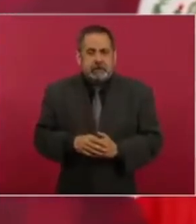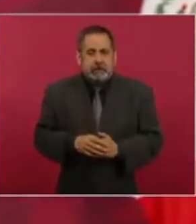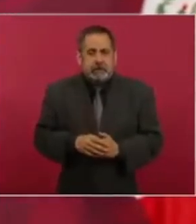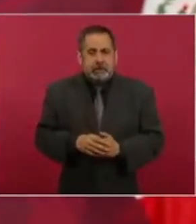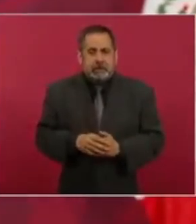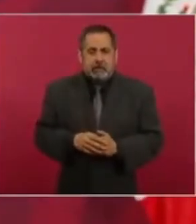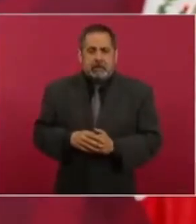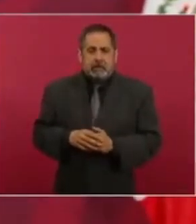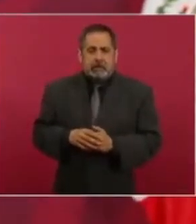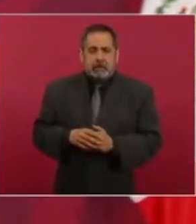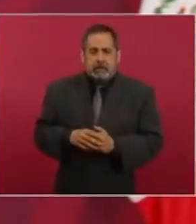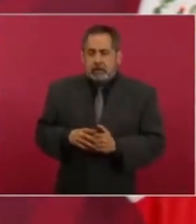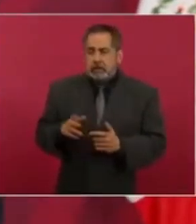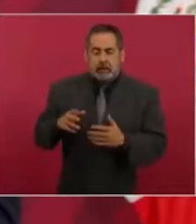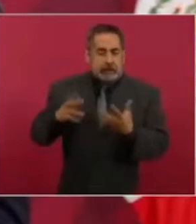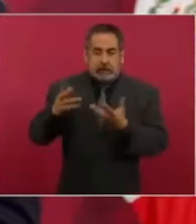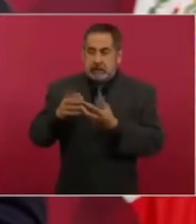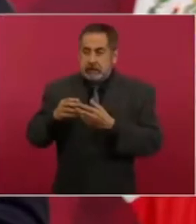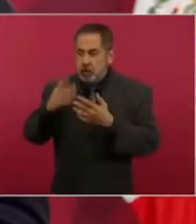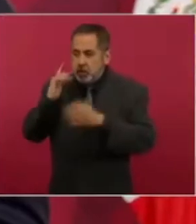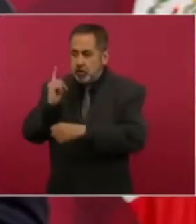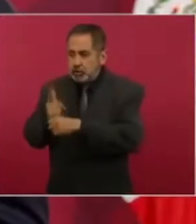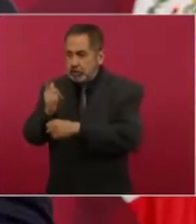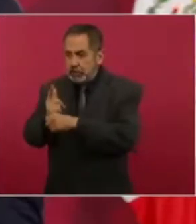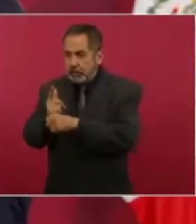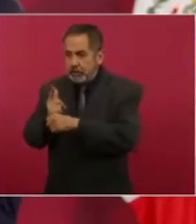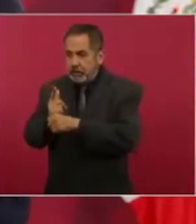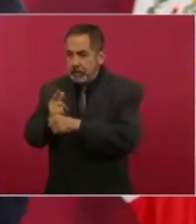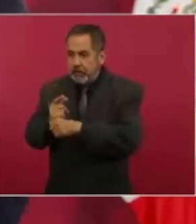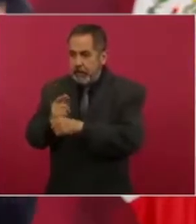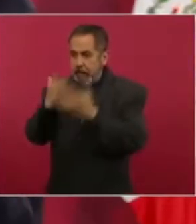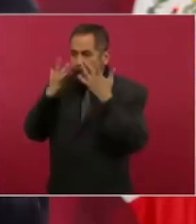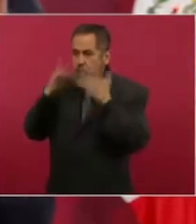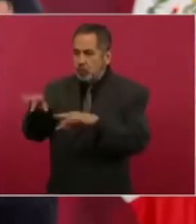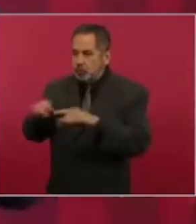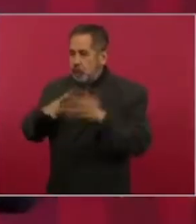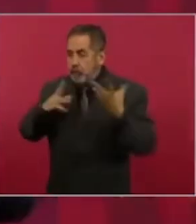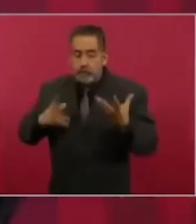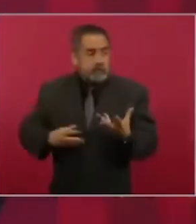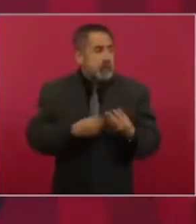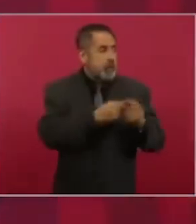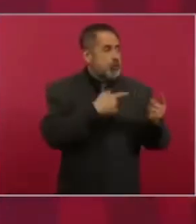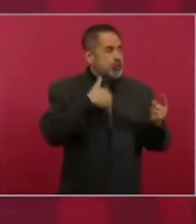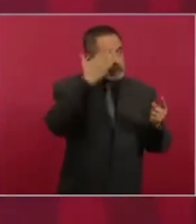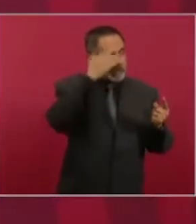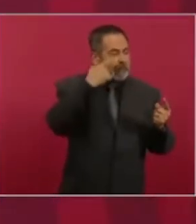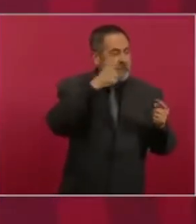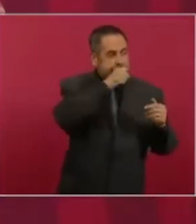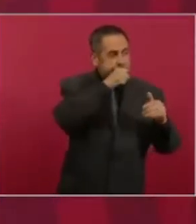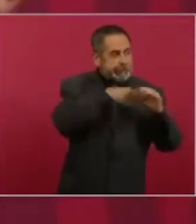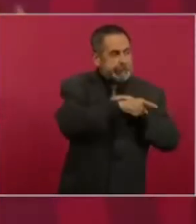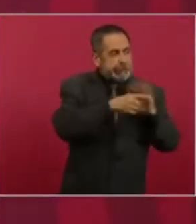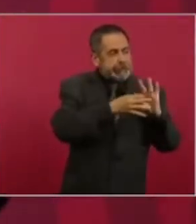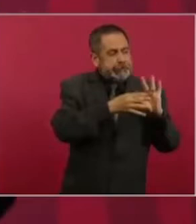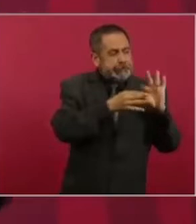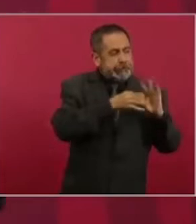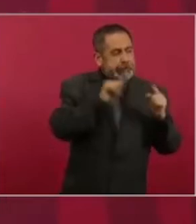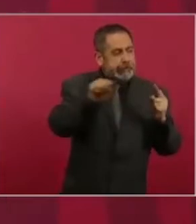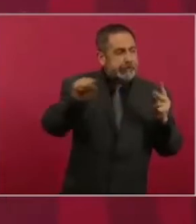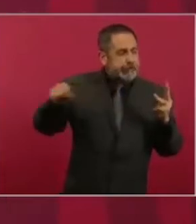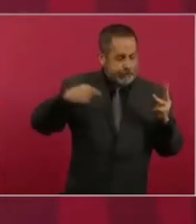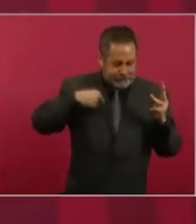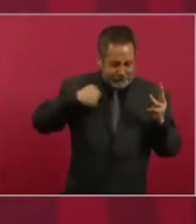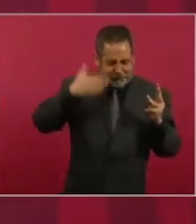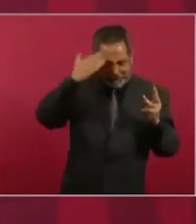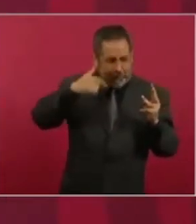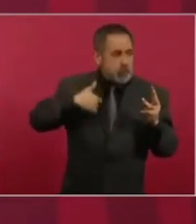se quedaron con los campos porque ya estaban los estudios hechos. Ellos los habían mandado a hacer.